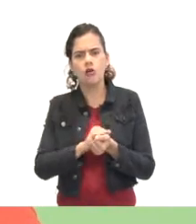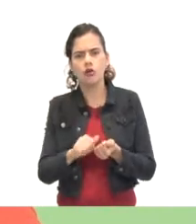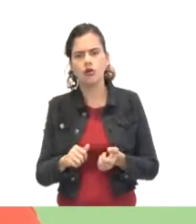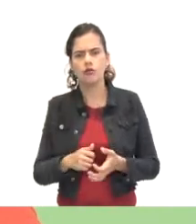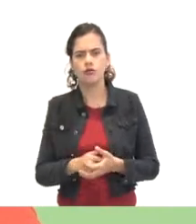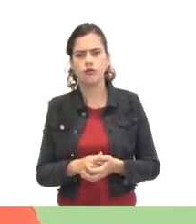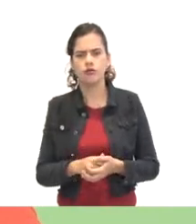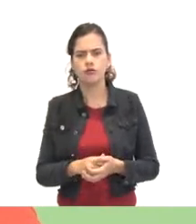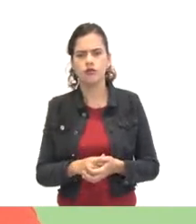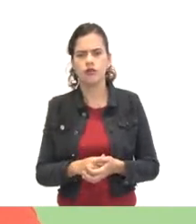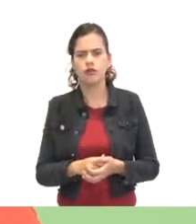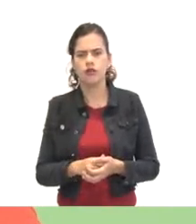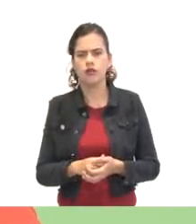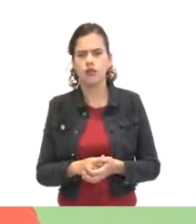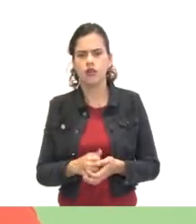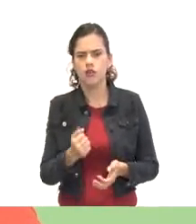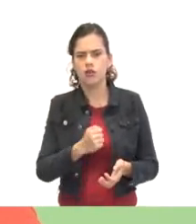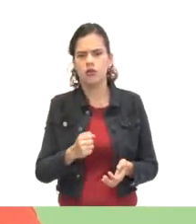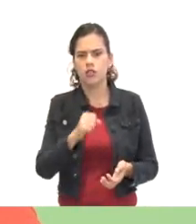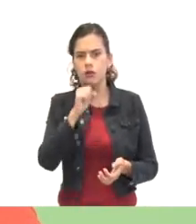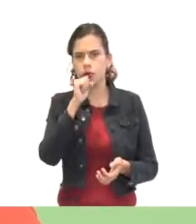precisamente lo colocan y